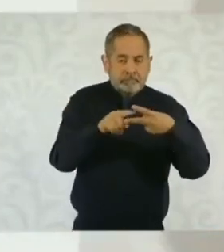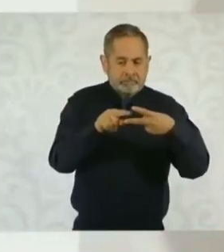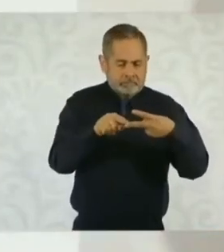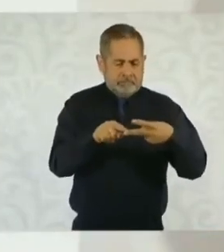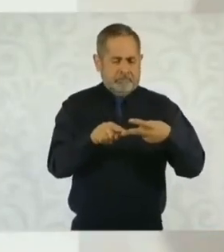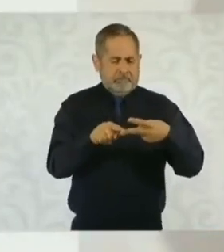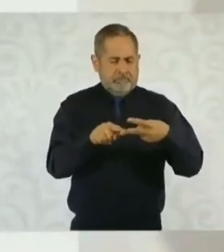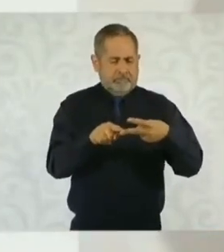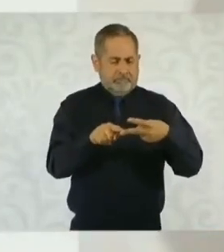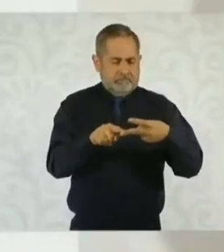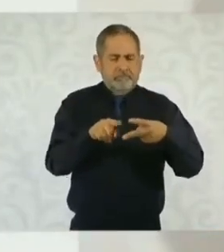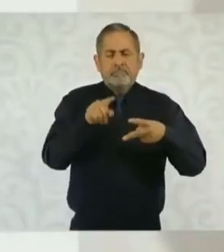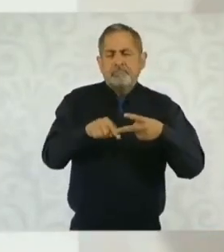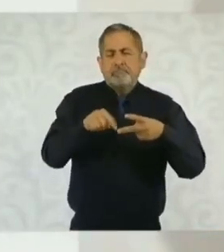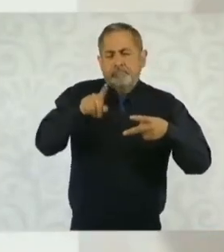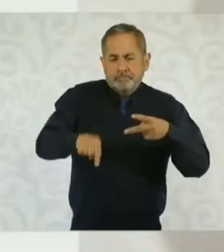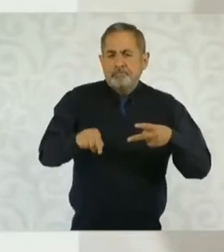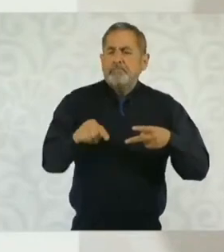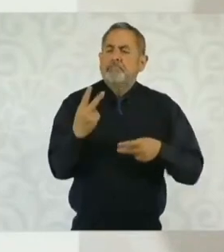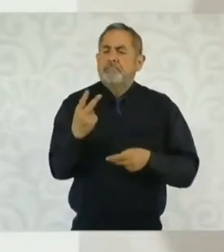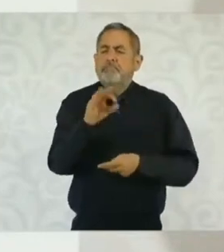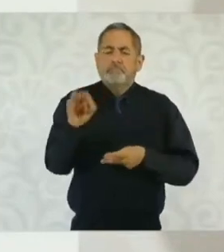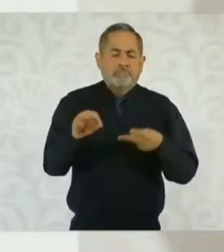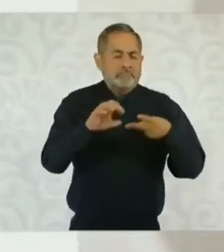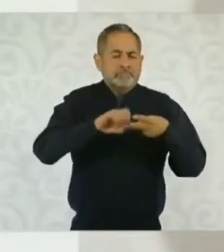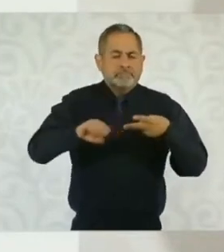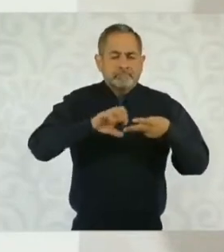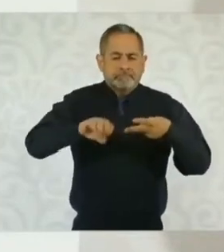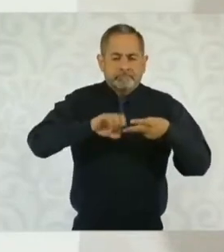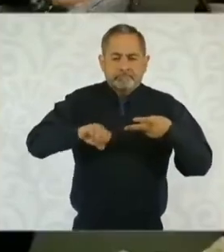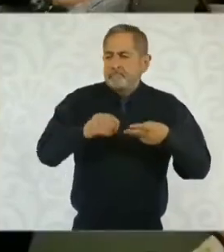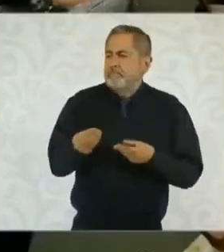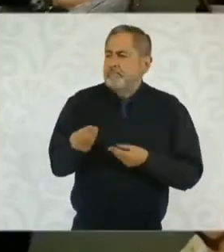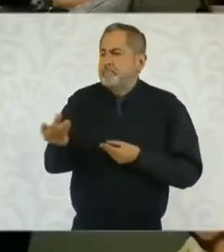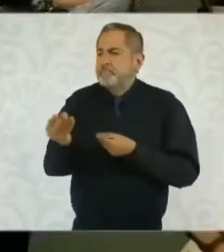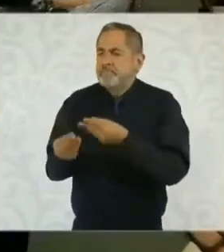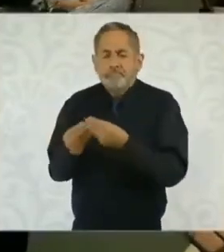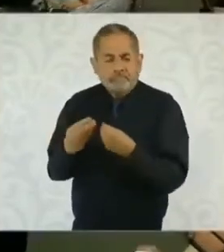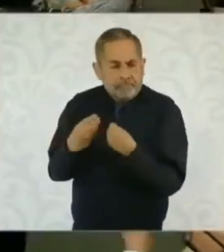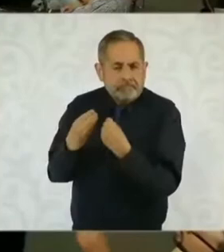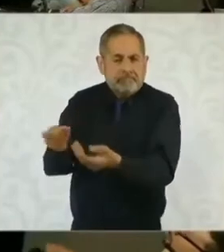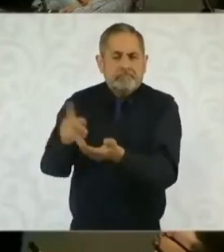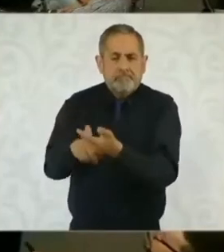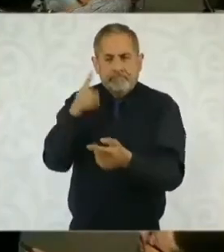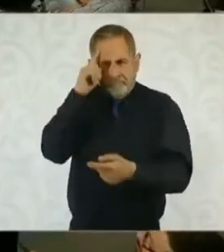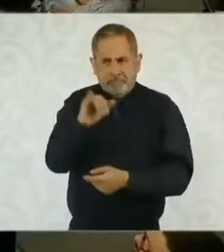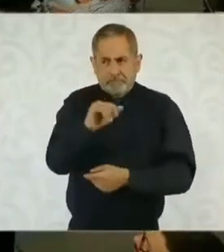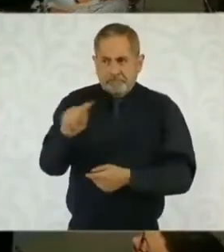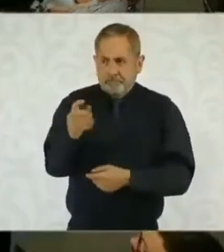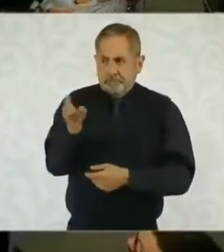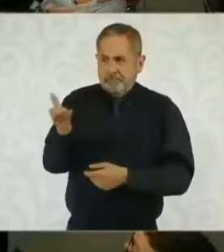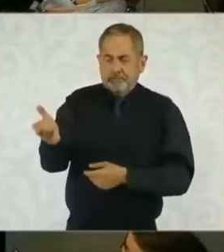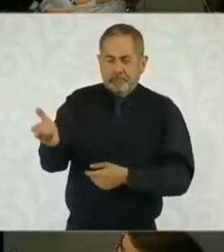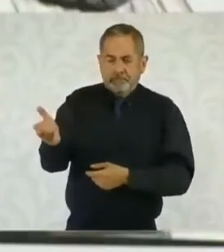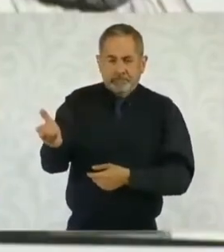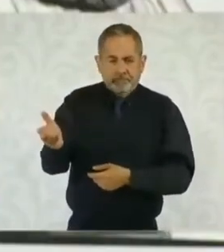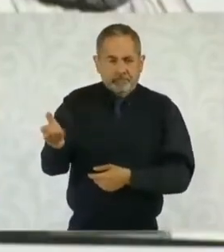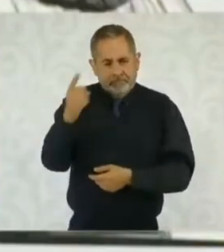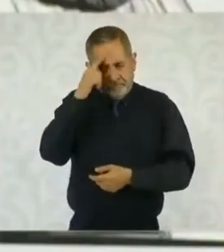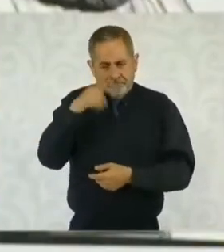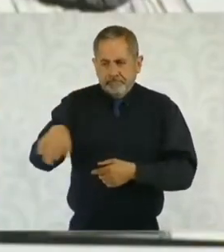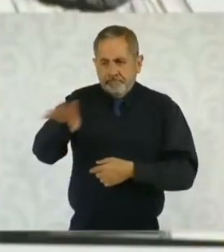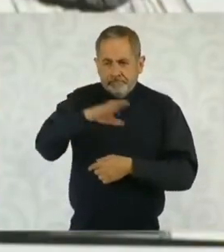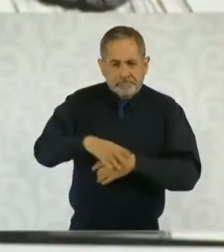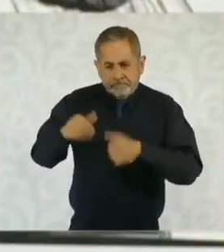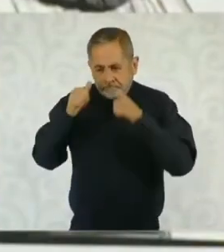que de esa parte te descuenten el 2% para apoyar al ISSSTE, que es a donde vamos a recibir atención